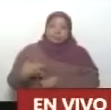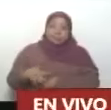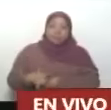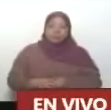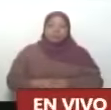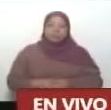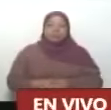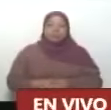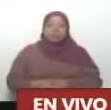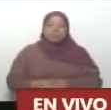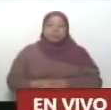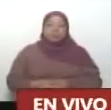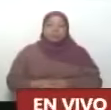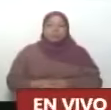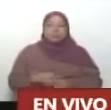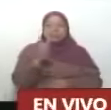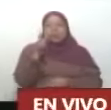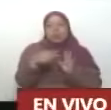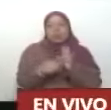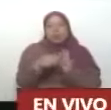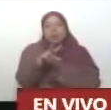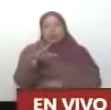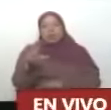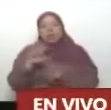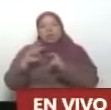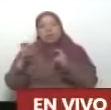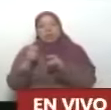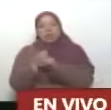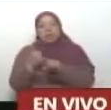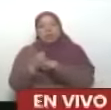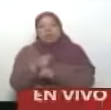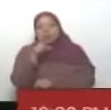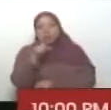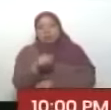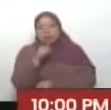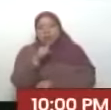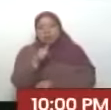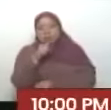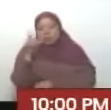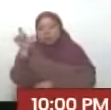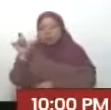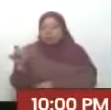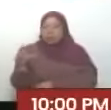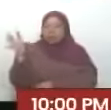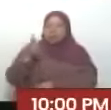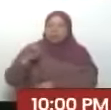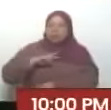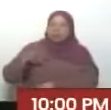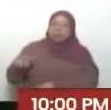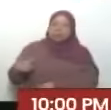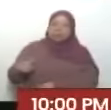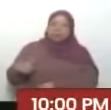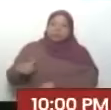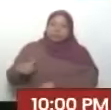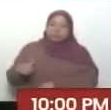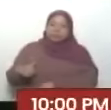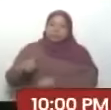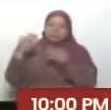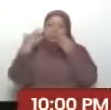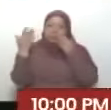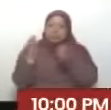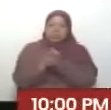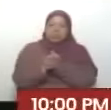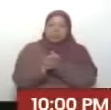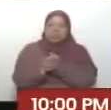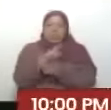caliente. Y ahora el año 2023 hicimos un tema también alusivo a nuestro Esequibo, que el coro dice con